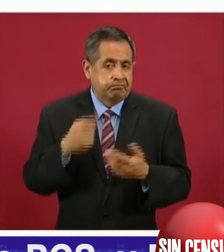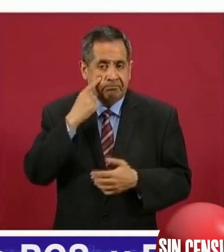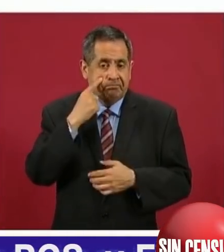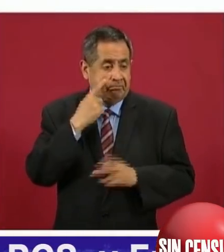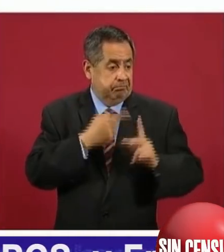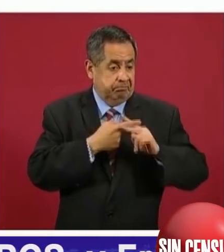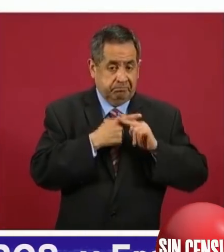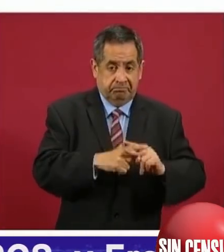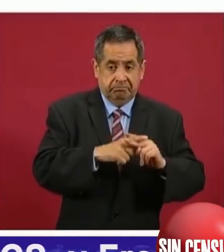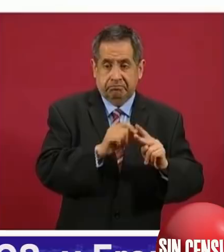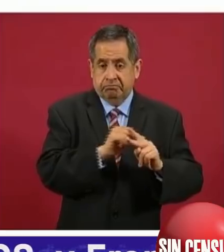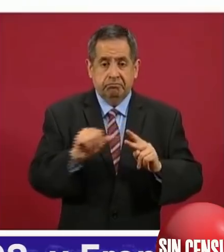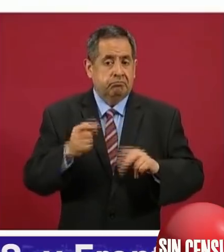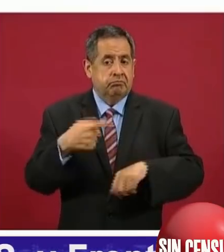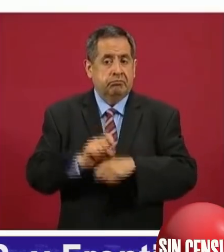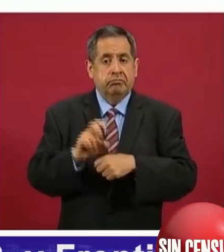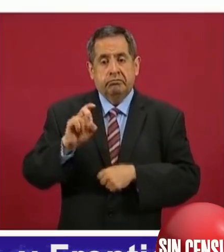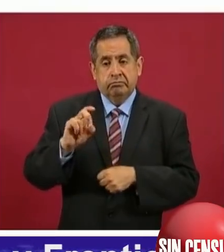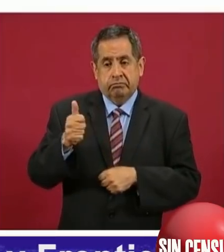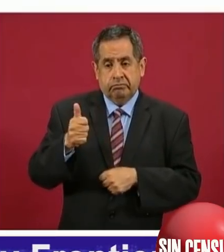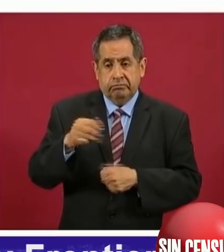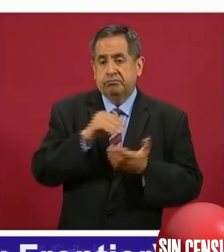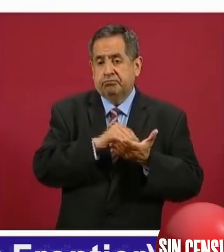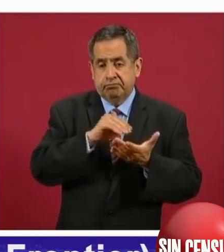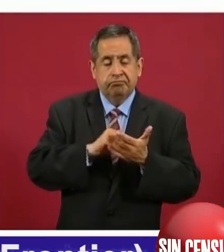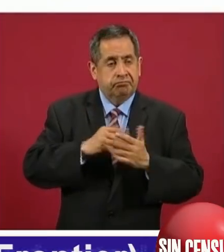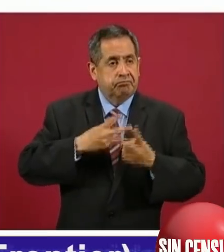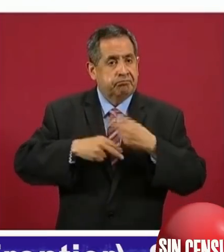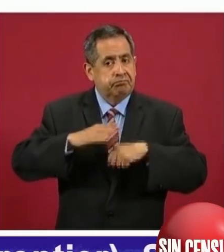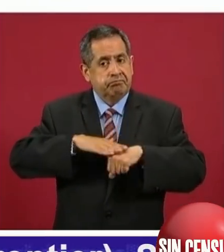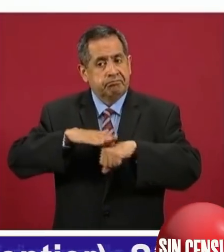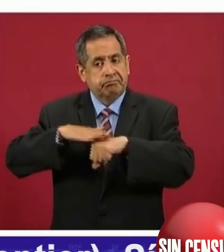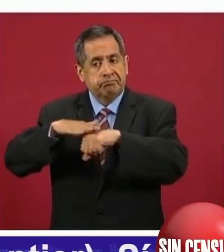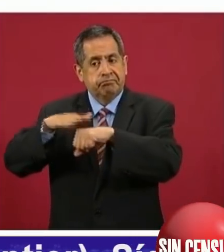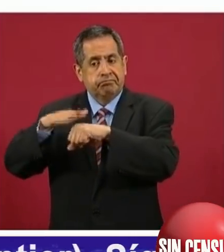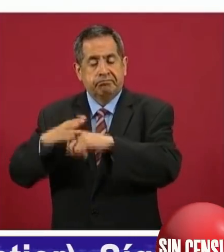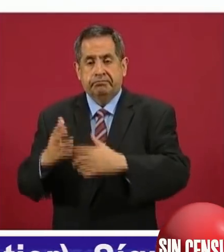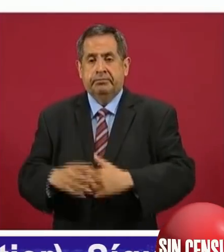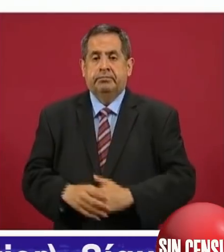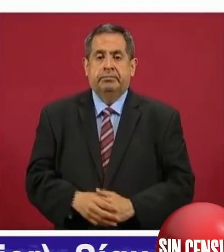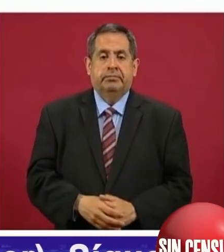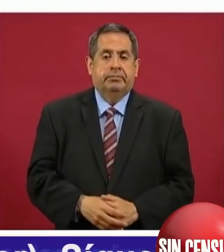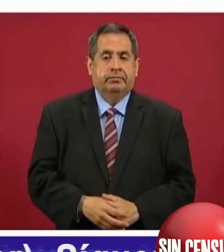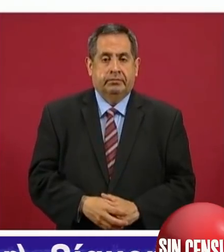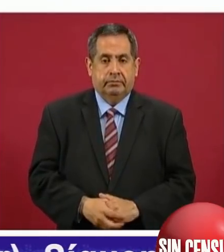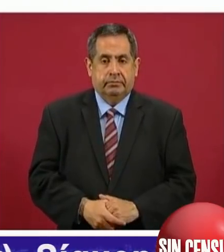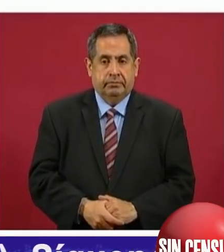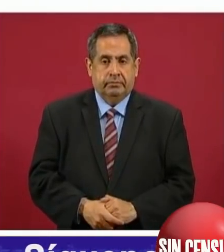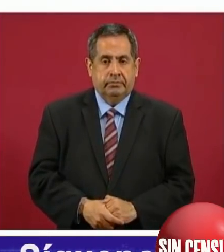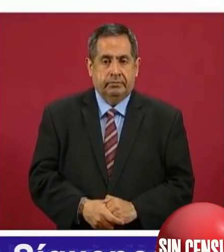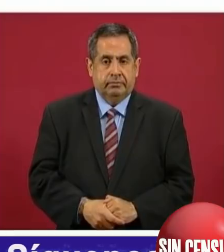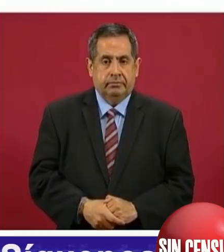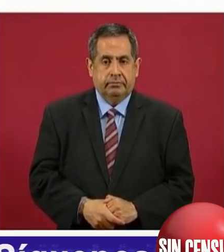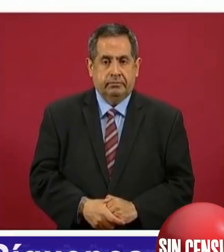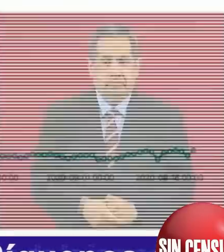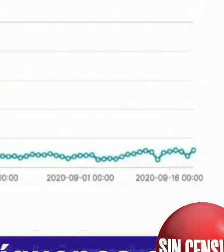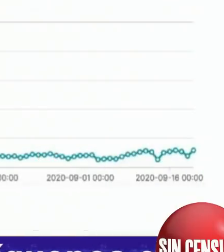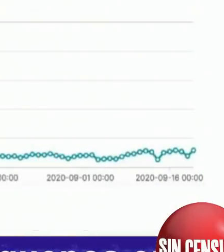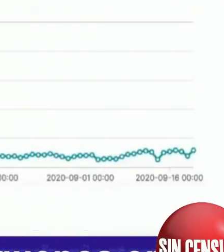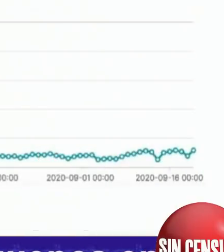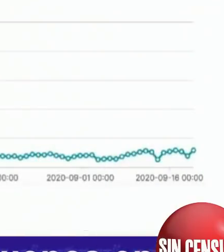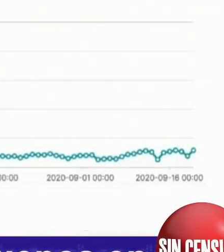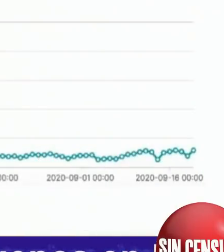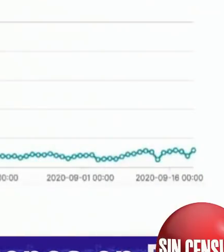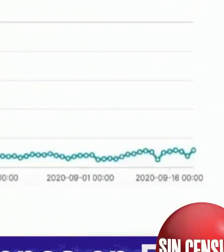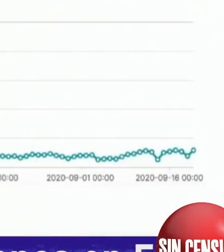el inicio de la epidemia hasta la semana 36, ha ido en aumento. La siguiente, y lo vemos en la ocupación hospitalaria, que apenas